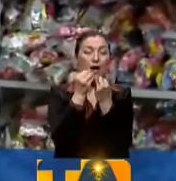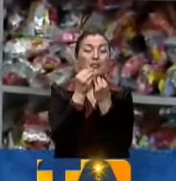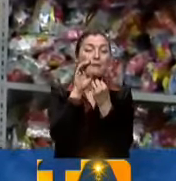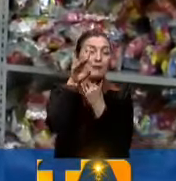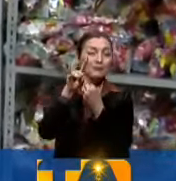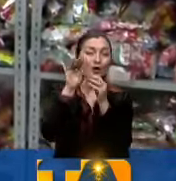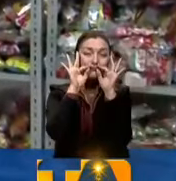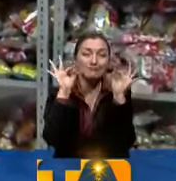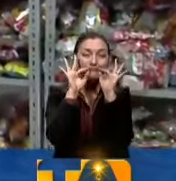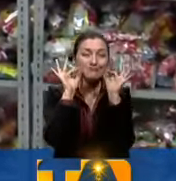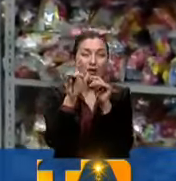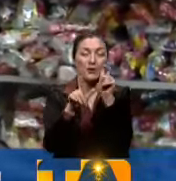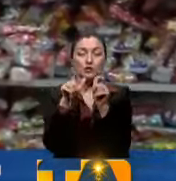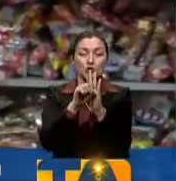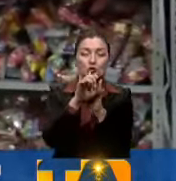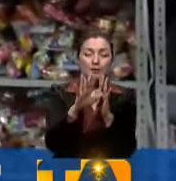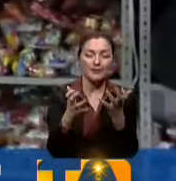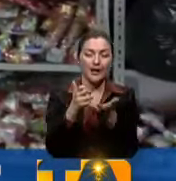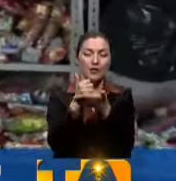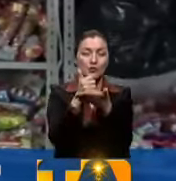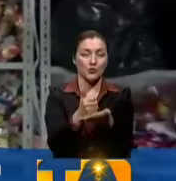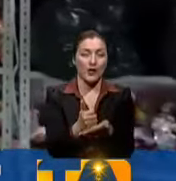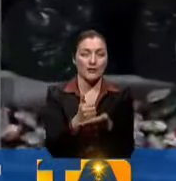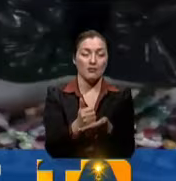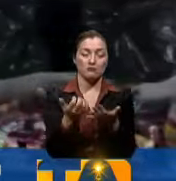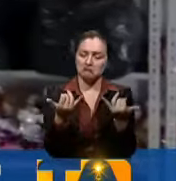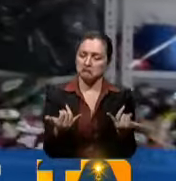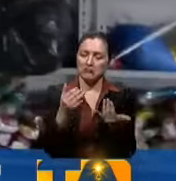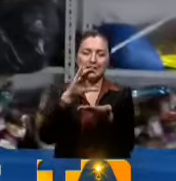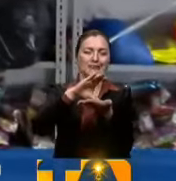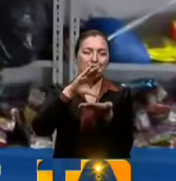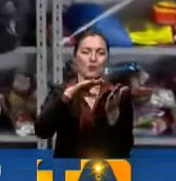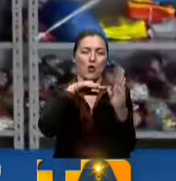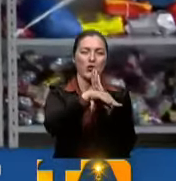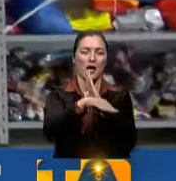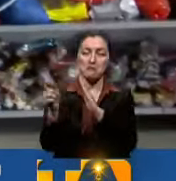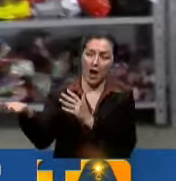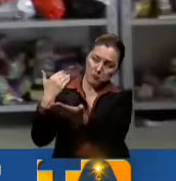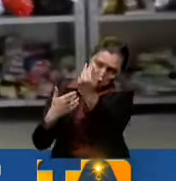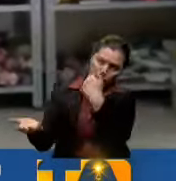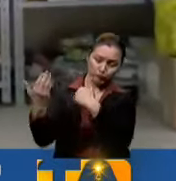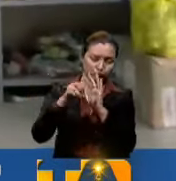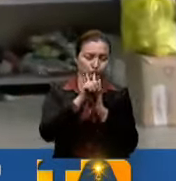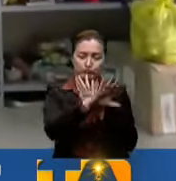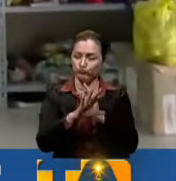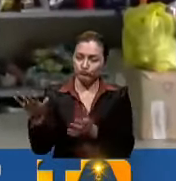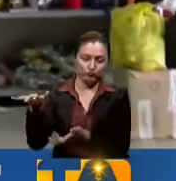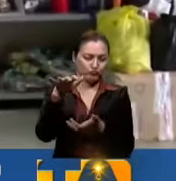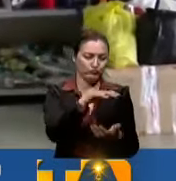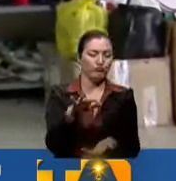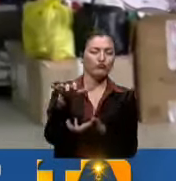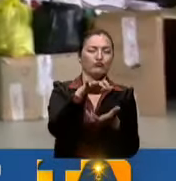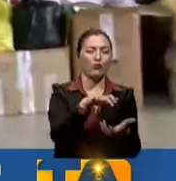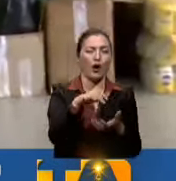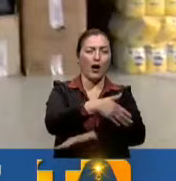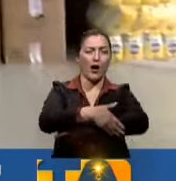hay muchísima gente que se quedó por fuera, que quiere seguir ayudando. Aquí está el gran centro de acopio y estamos dispuestos a recibir sus donaciones, sobre todo para